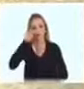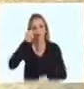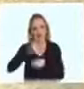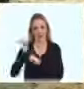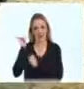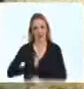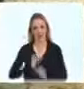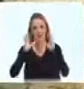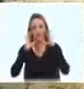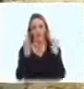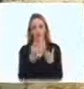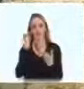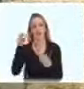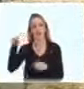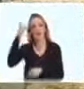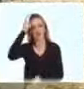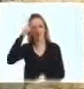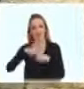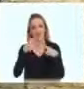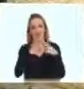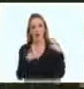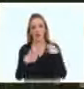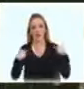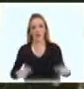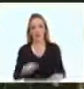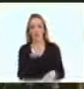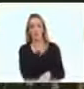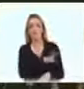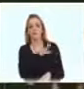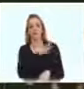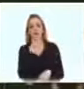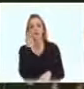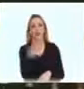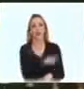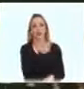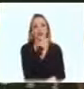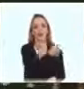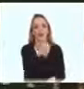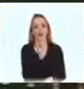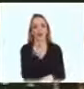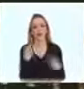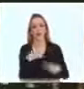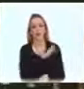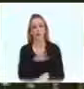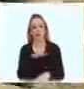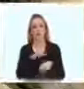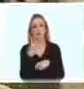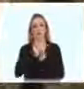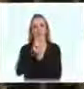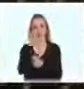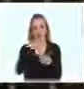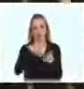ni el director de recursos humanos aceptaron hablar de la abultada nómina tan sólo para el 2018 se